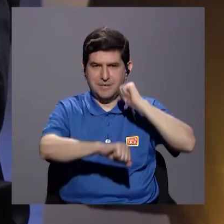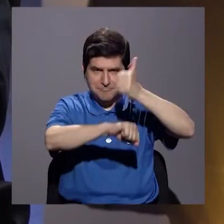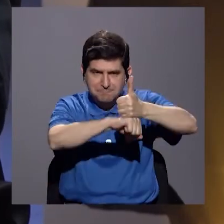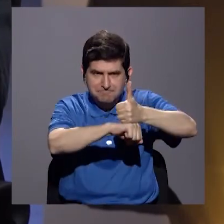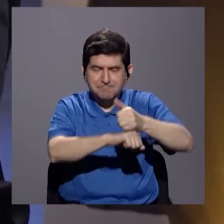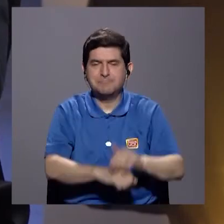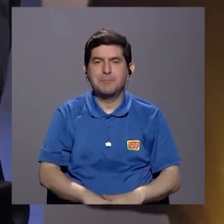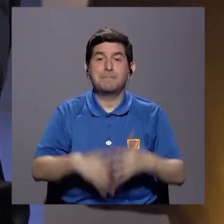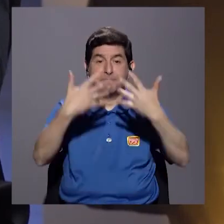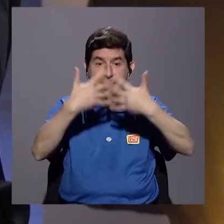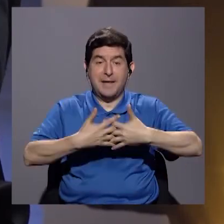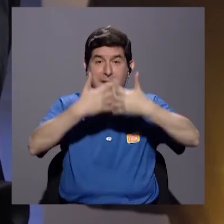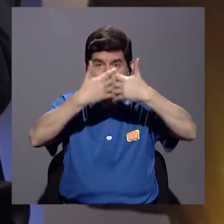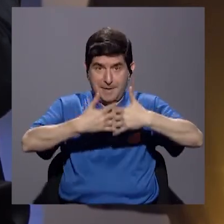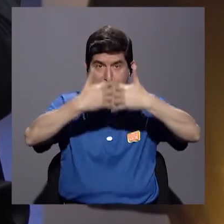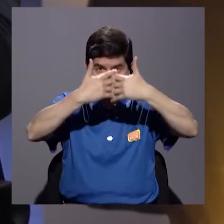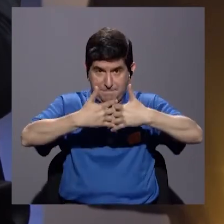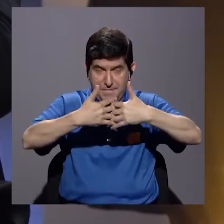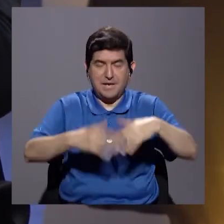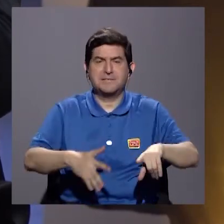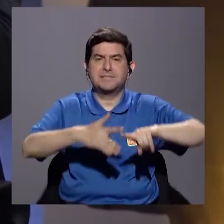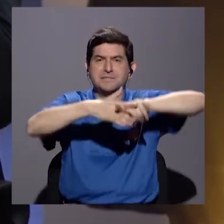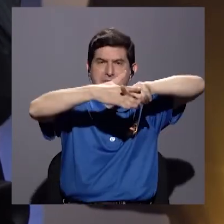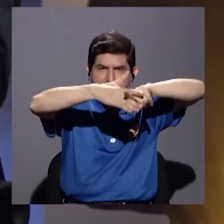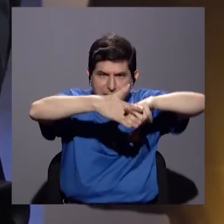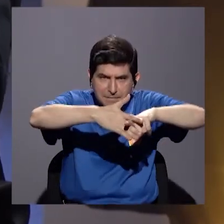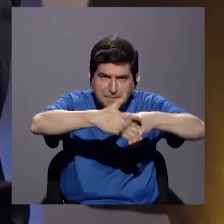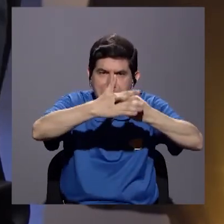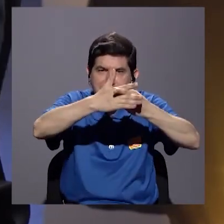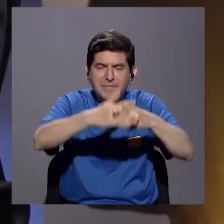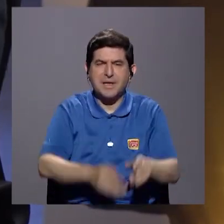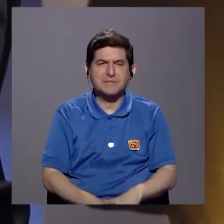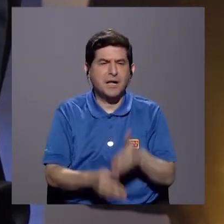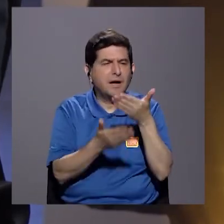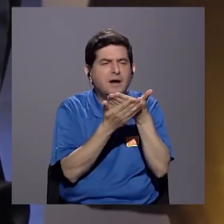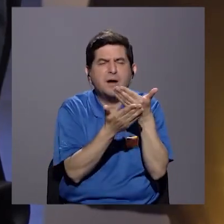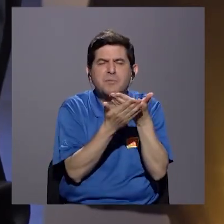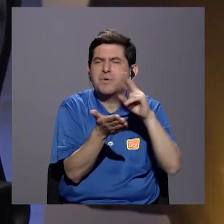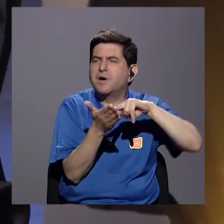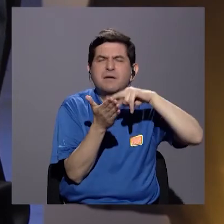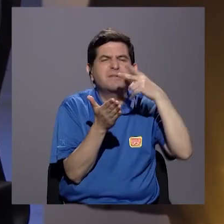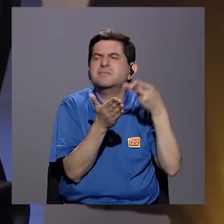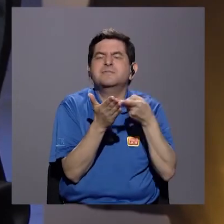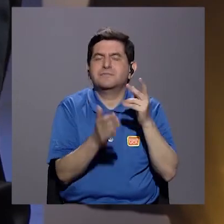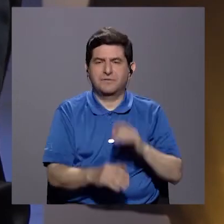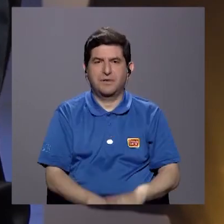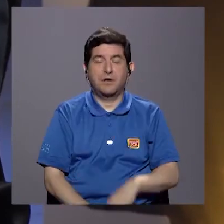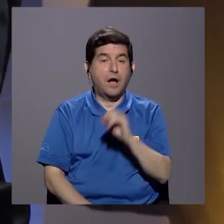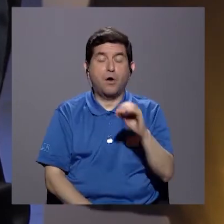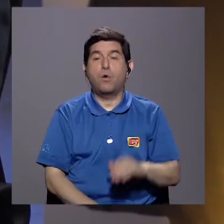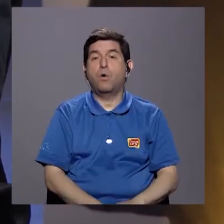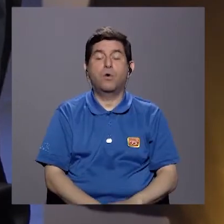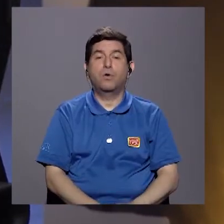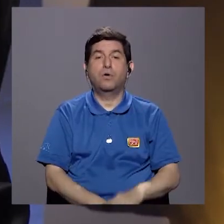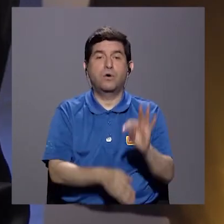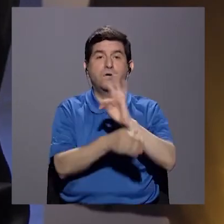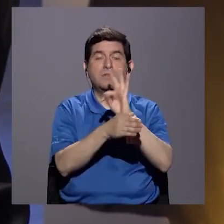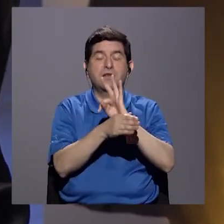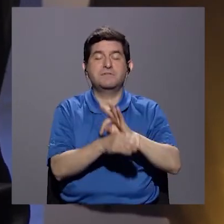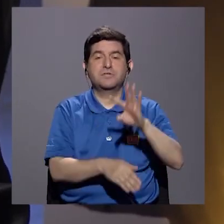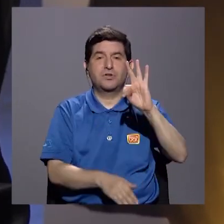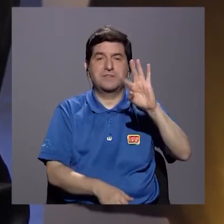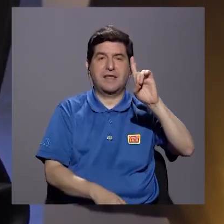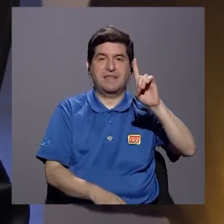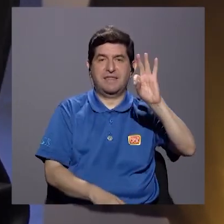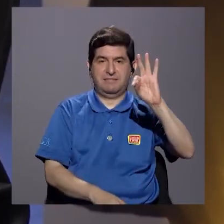en el SENAT para que las empresas nuestras empiecen a experimentar qué significa eso. O televisión